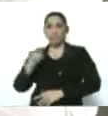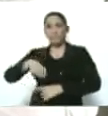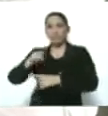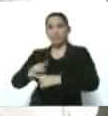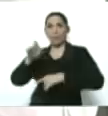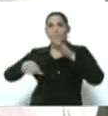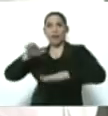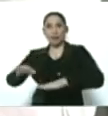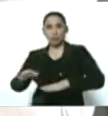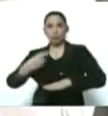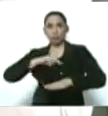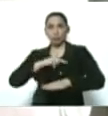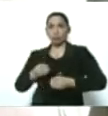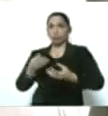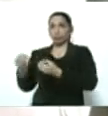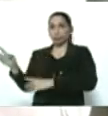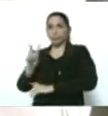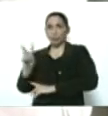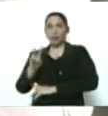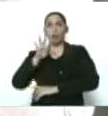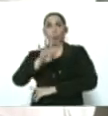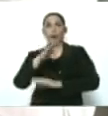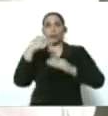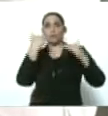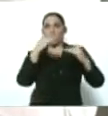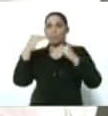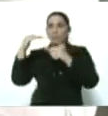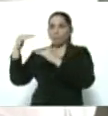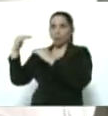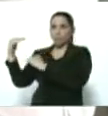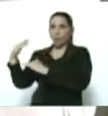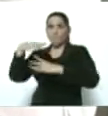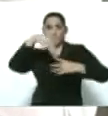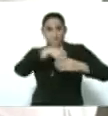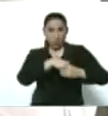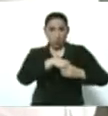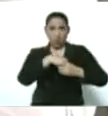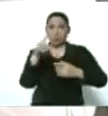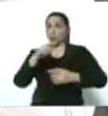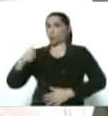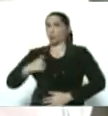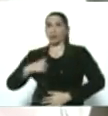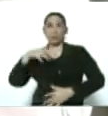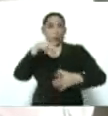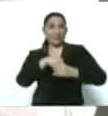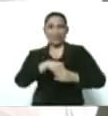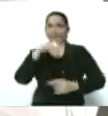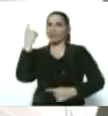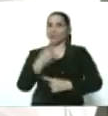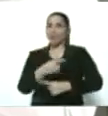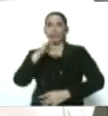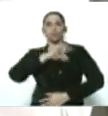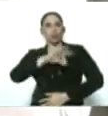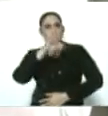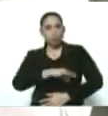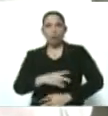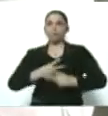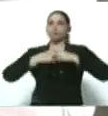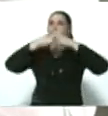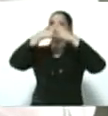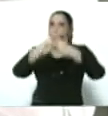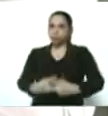en el país, las 4 fases que usted señalaba, ¿no? La primera era la cuarentena, pero no era cualquier cuarentena, la cuarentena social, la